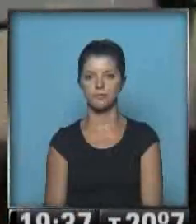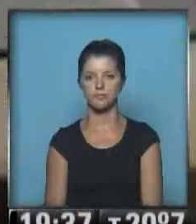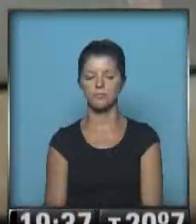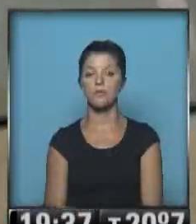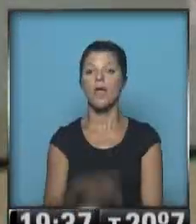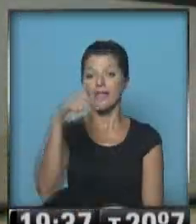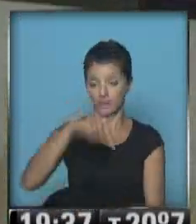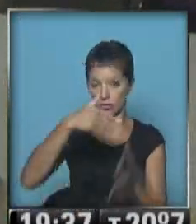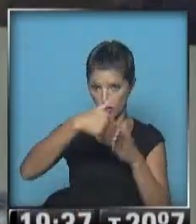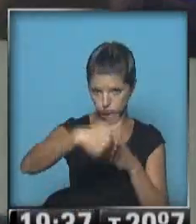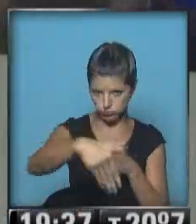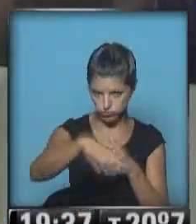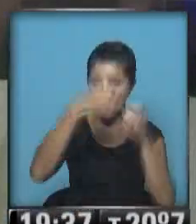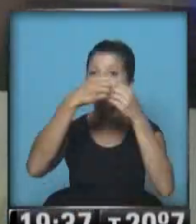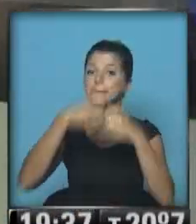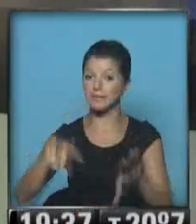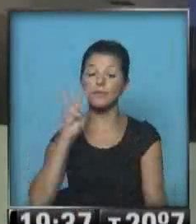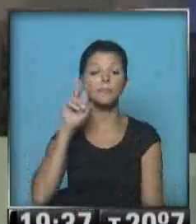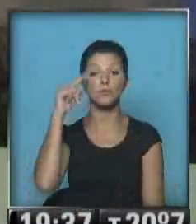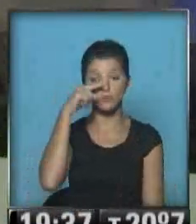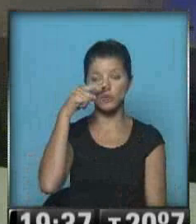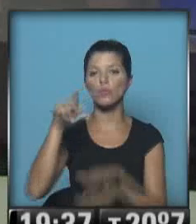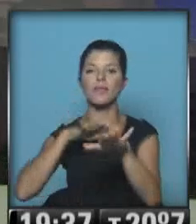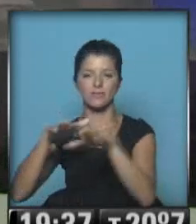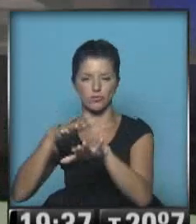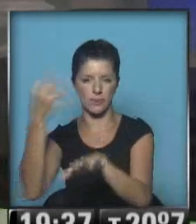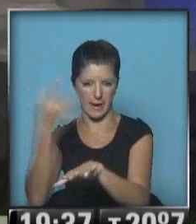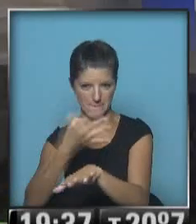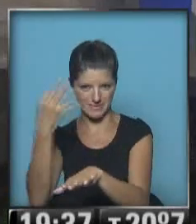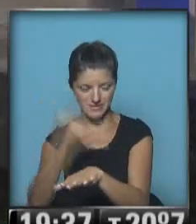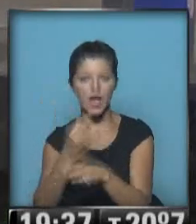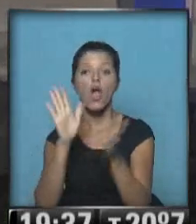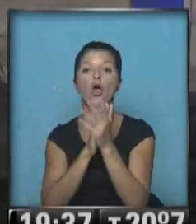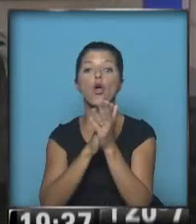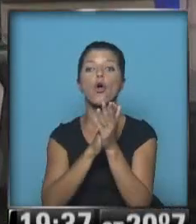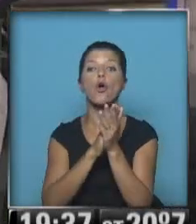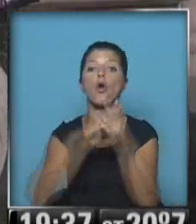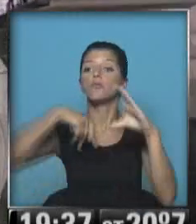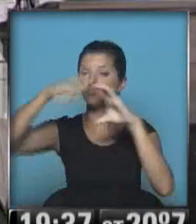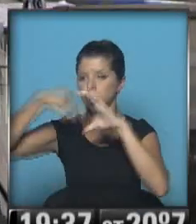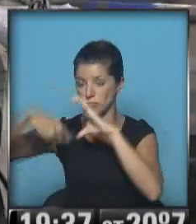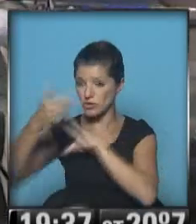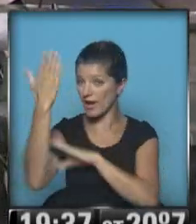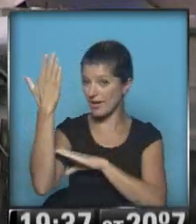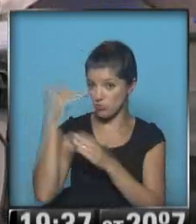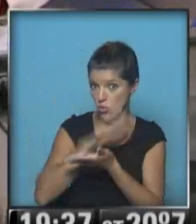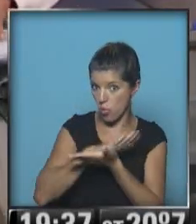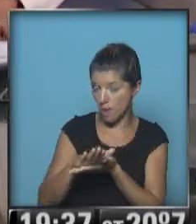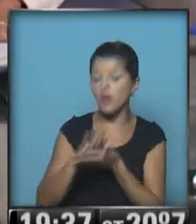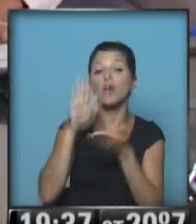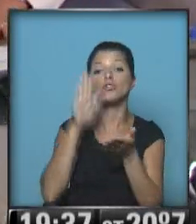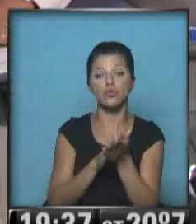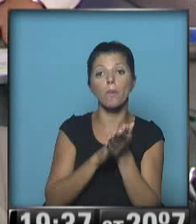a partir de ahora va a comenzar en el noticiero un momento especial con documentación inédita sobre el